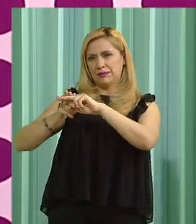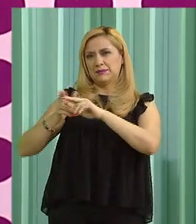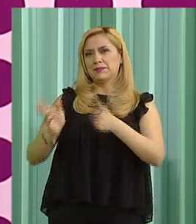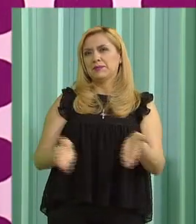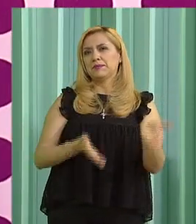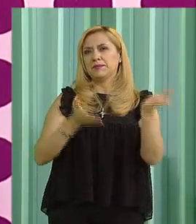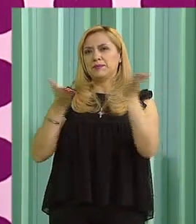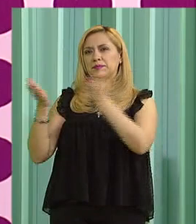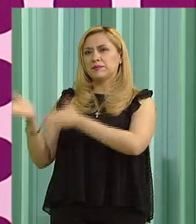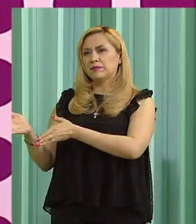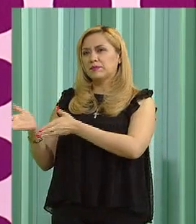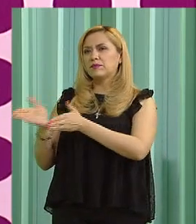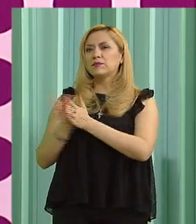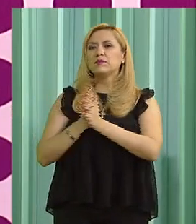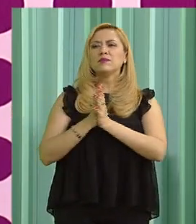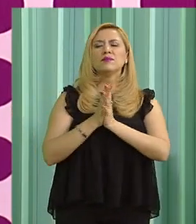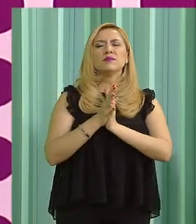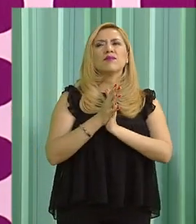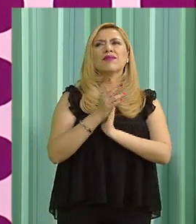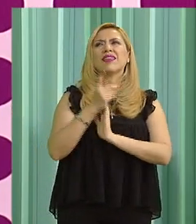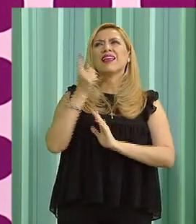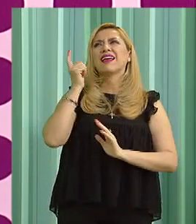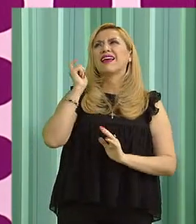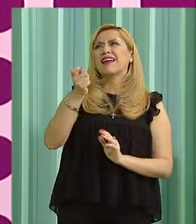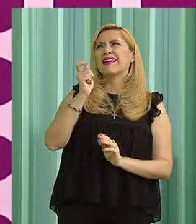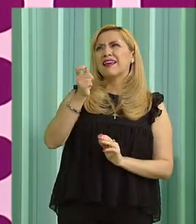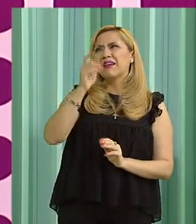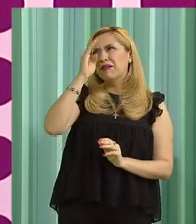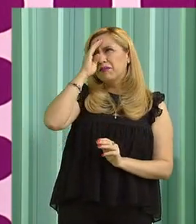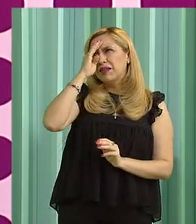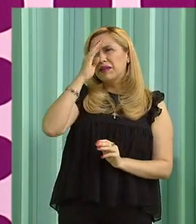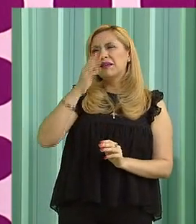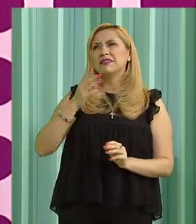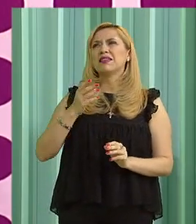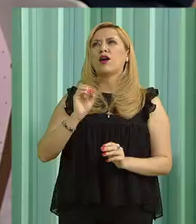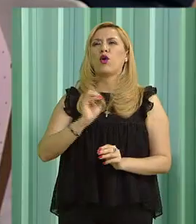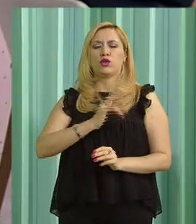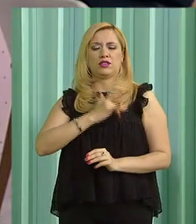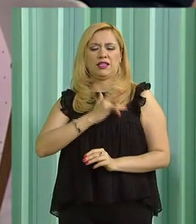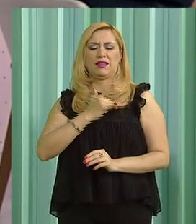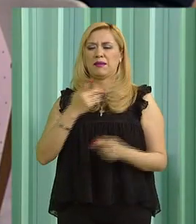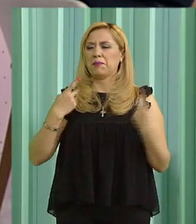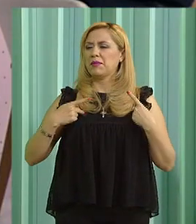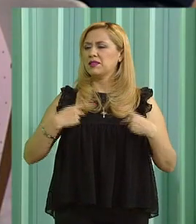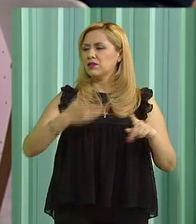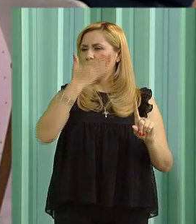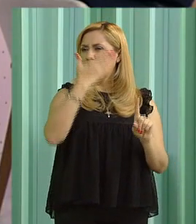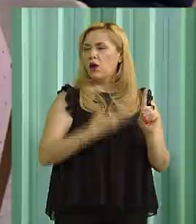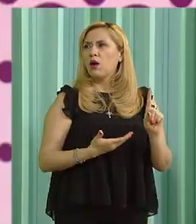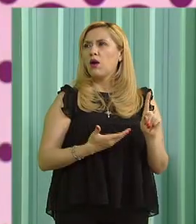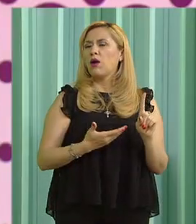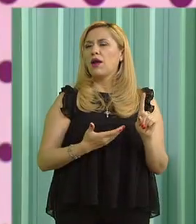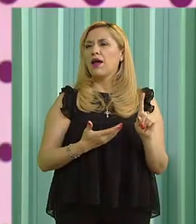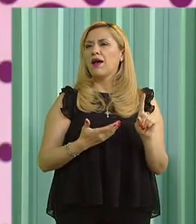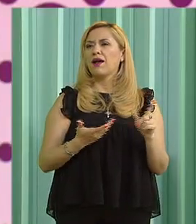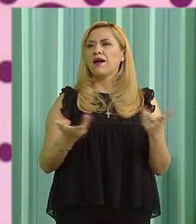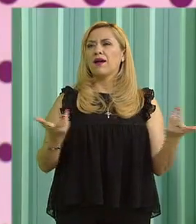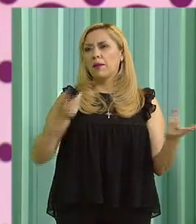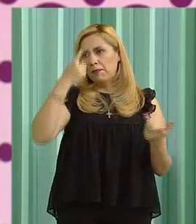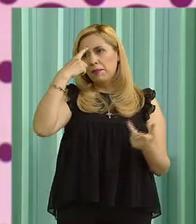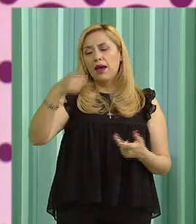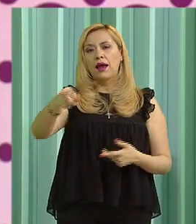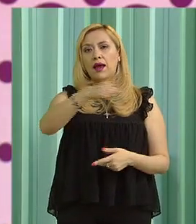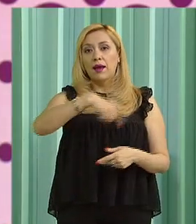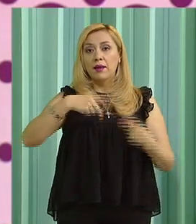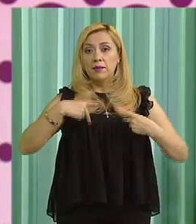Víctor, ¿qué piensa una persona, qué siente una persona, ya incluso con adjetivos para que la gente